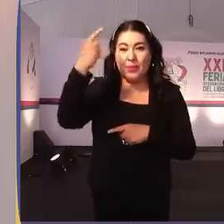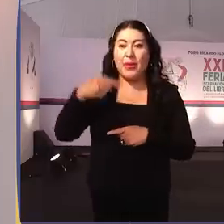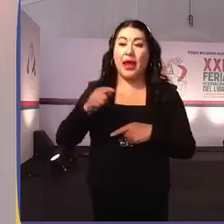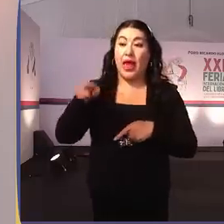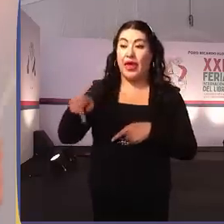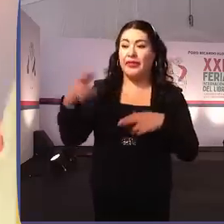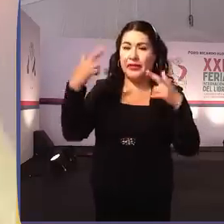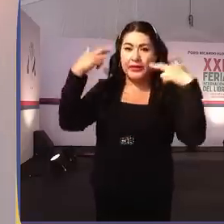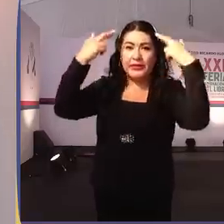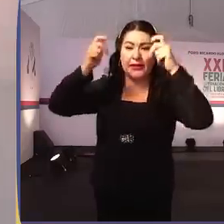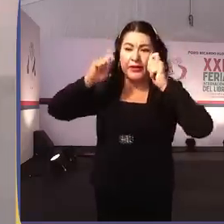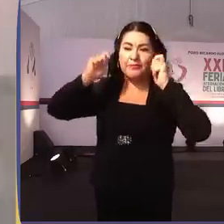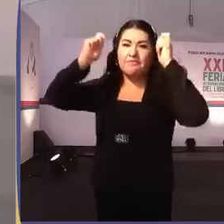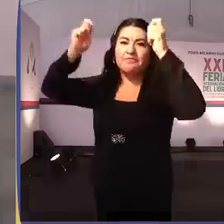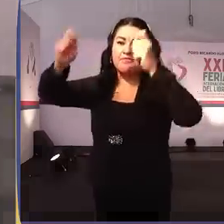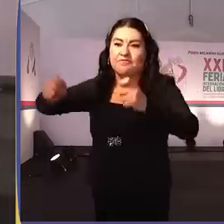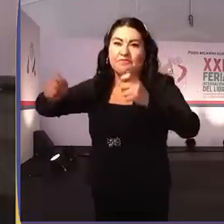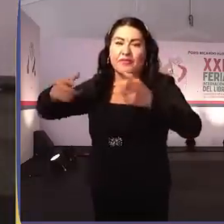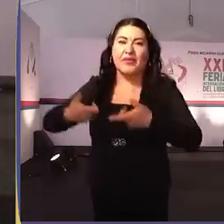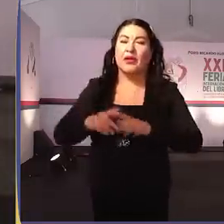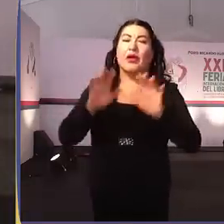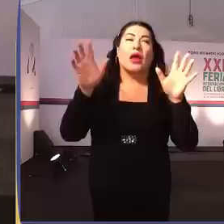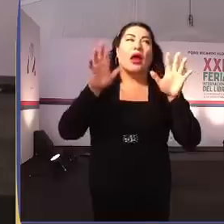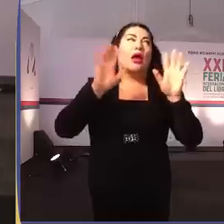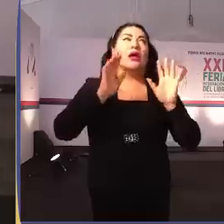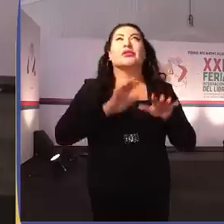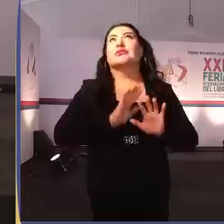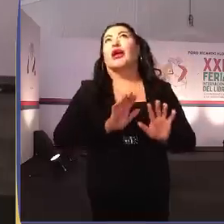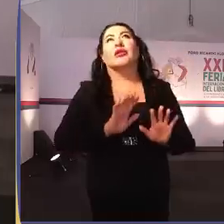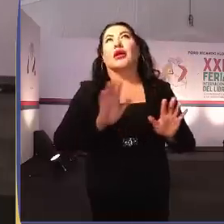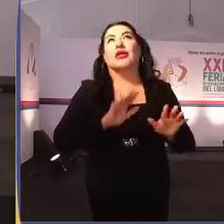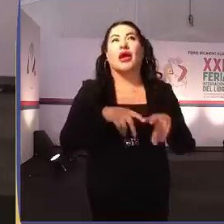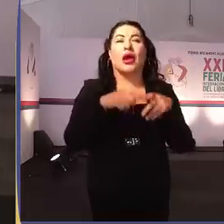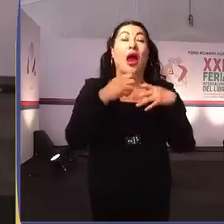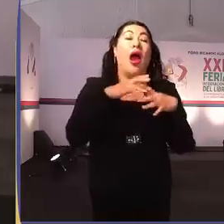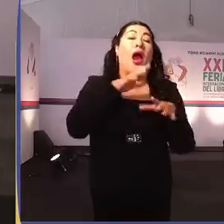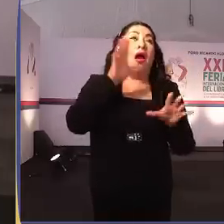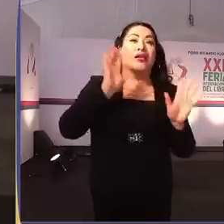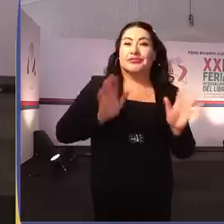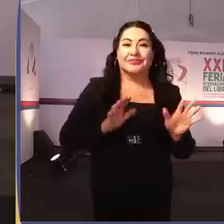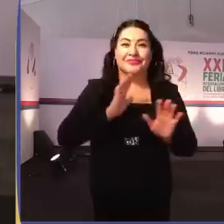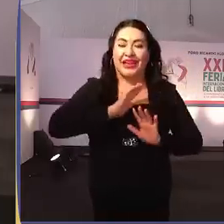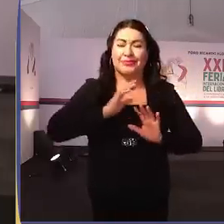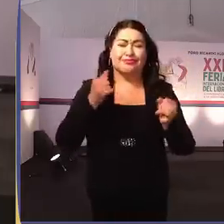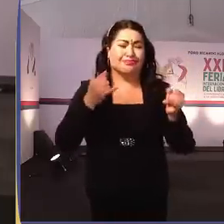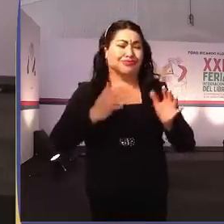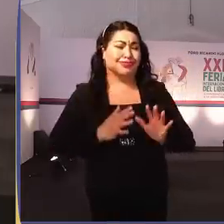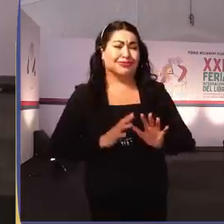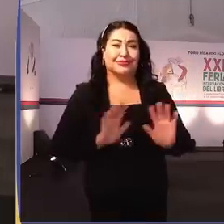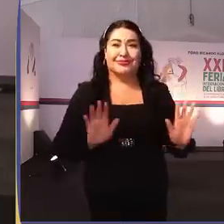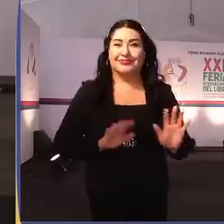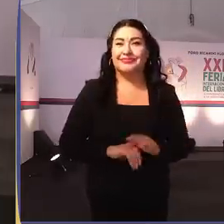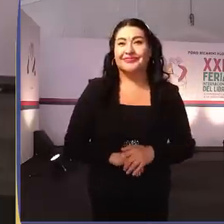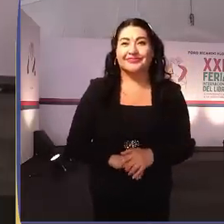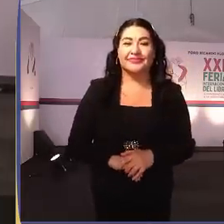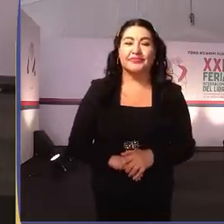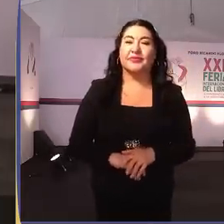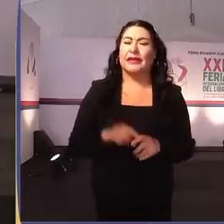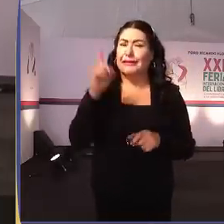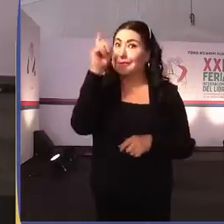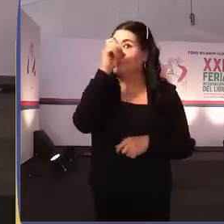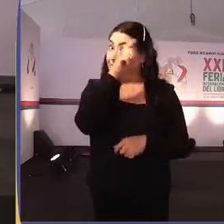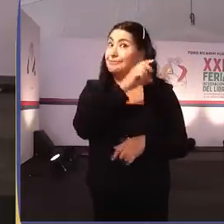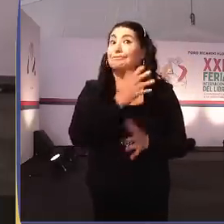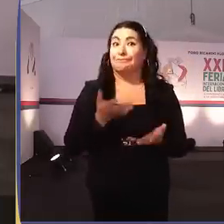coronarte por rey de uno de ellos. Pues ya, bueno, ya van, ya saben. Miren, las estoy pestañando. Francamente, muy